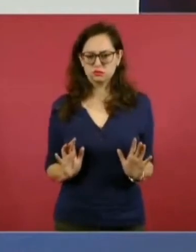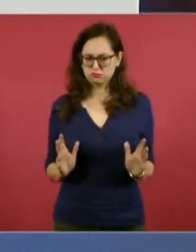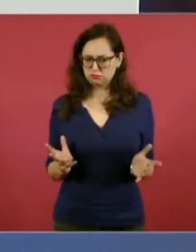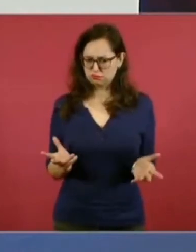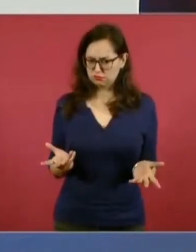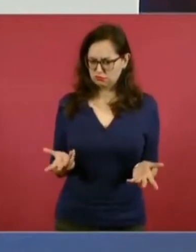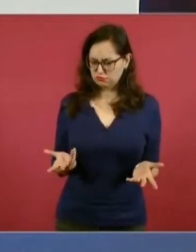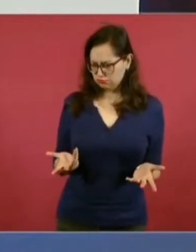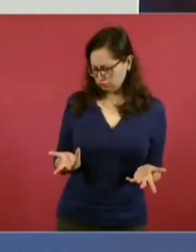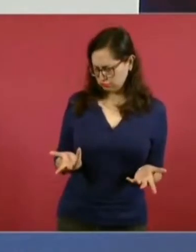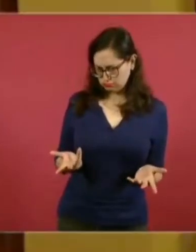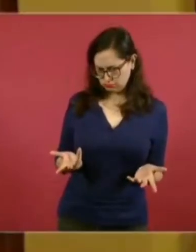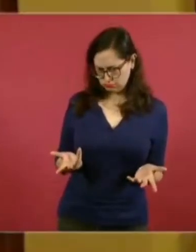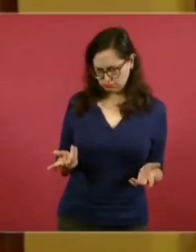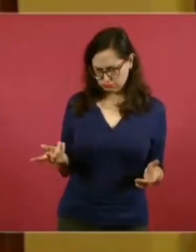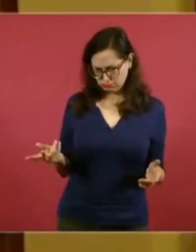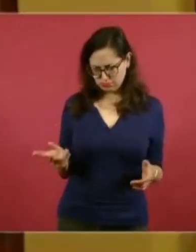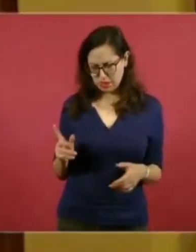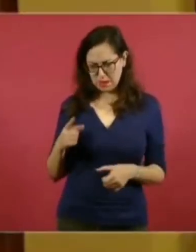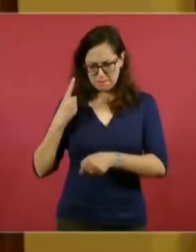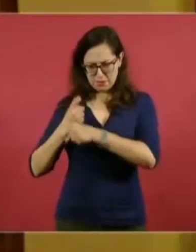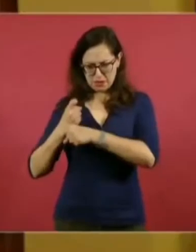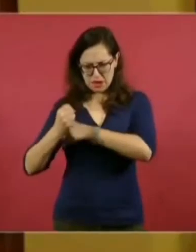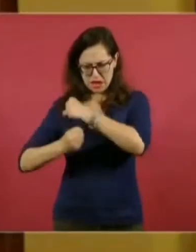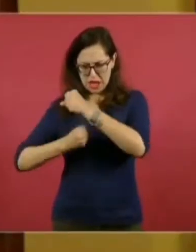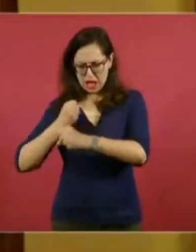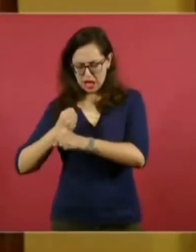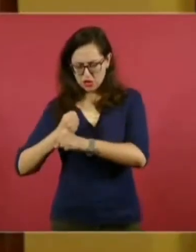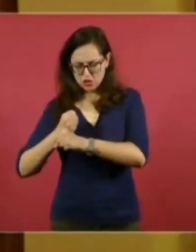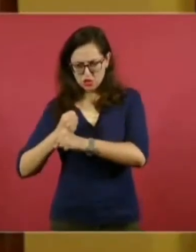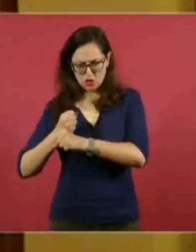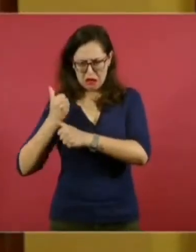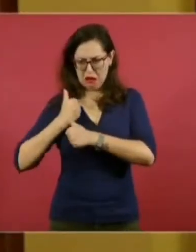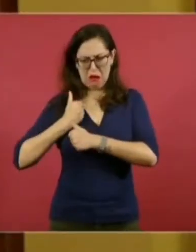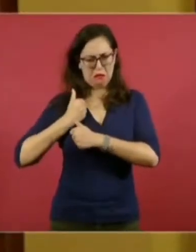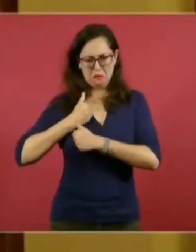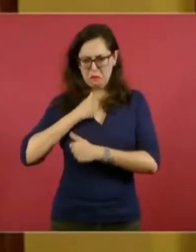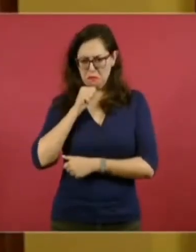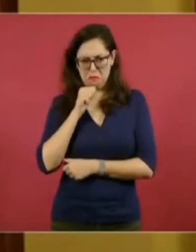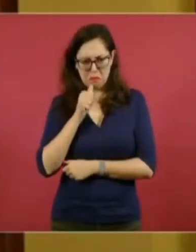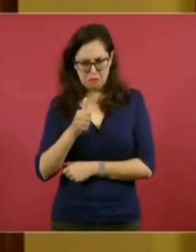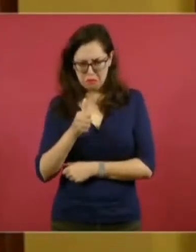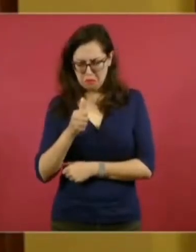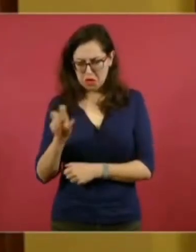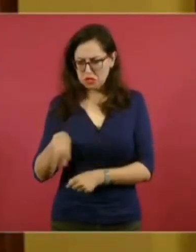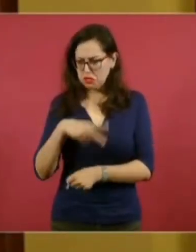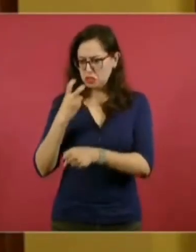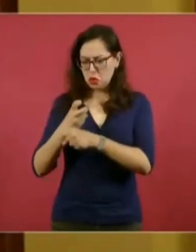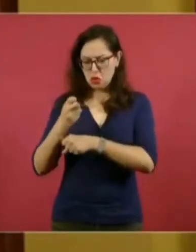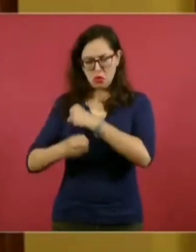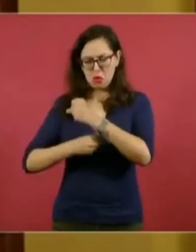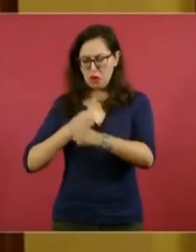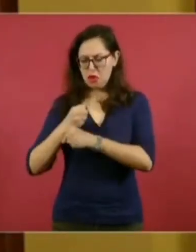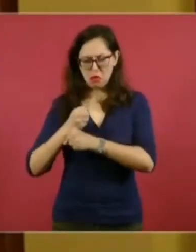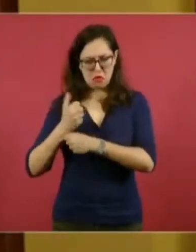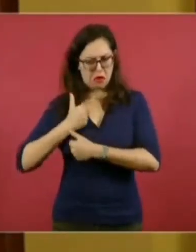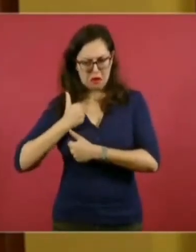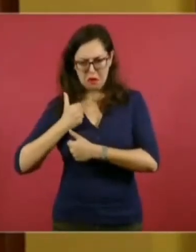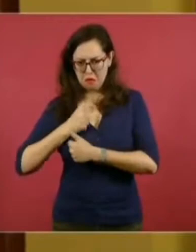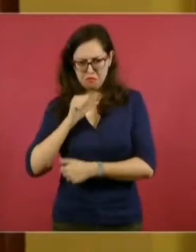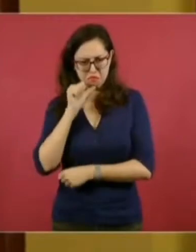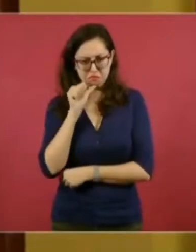Pasaron como 1 año, 2 años y empezaron con esa versión.